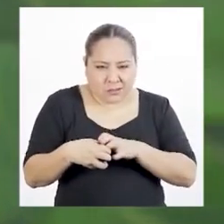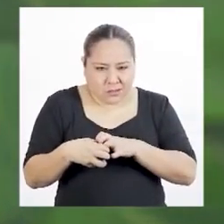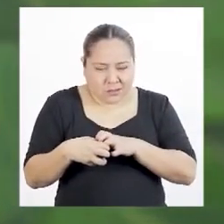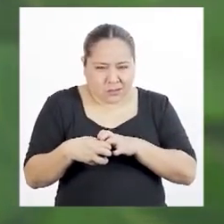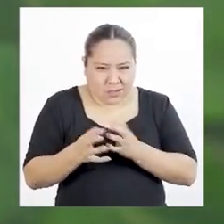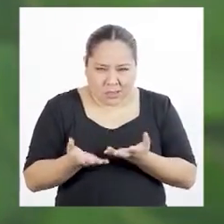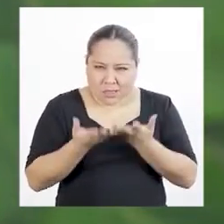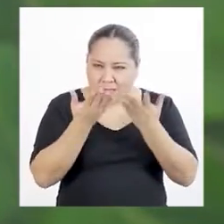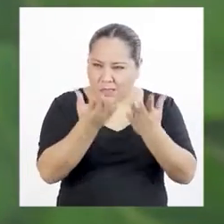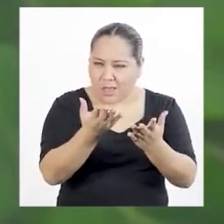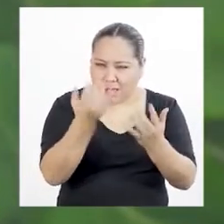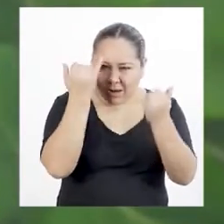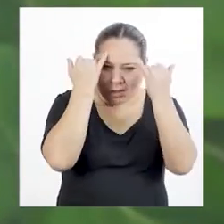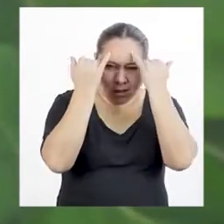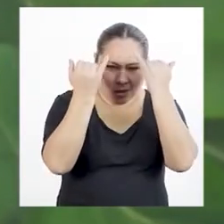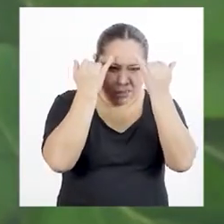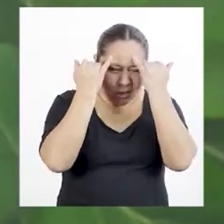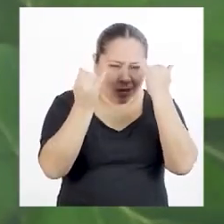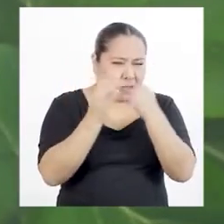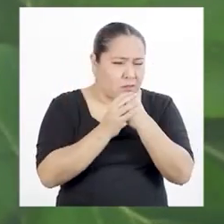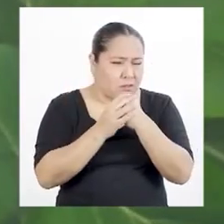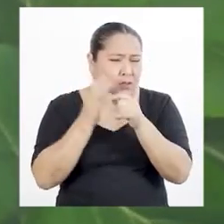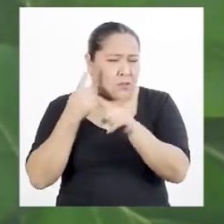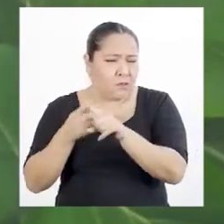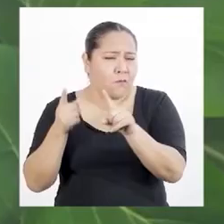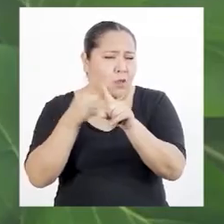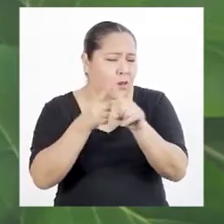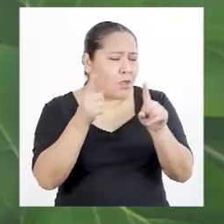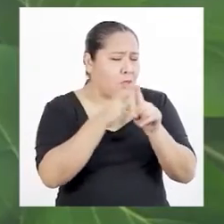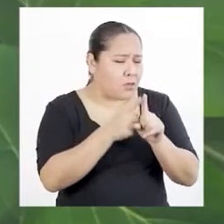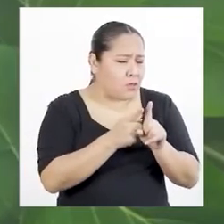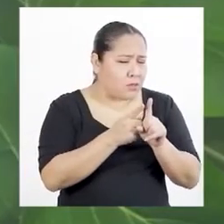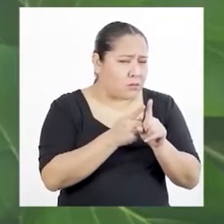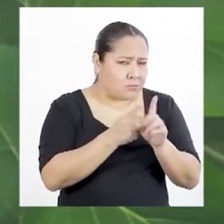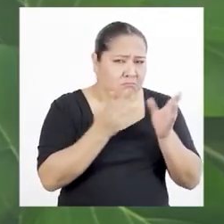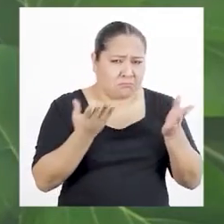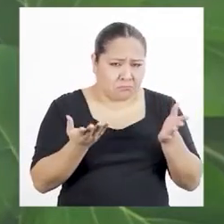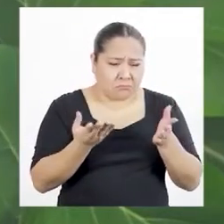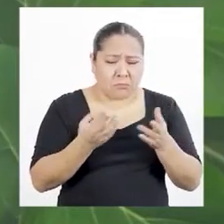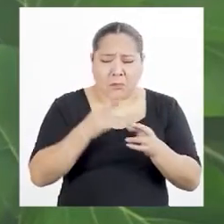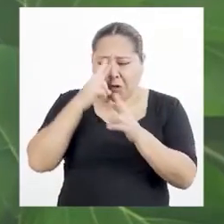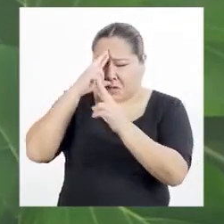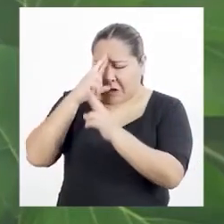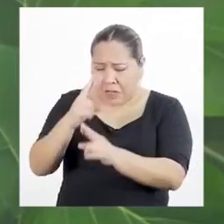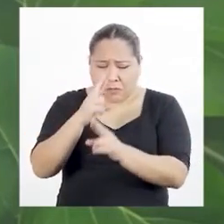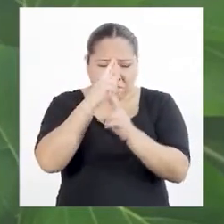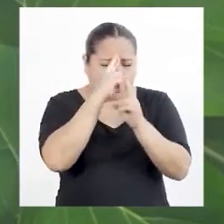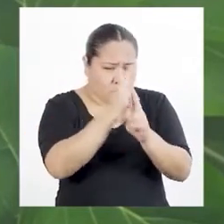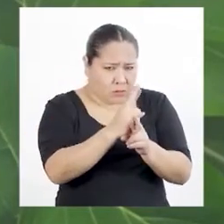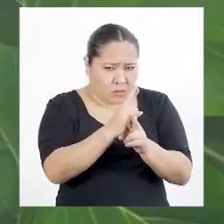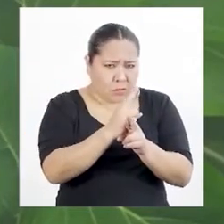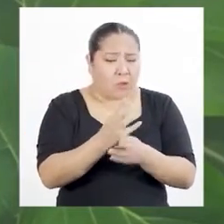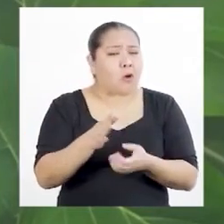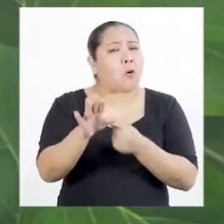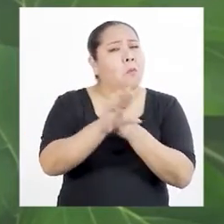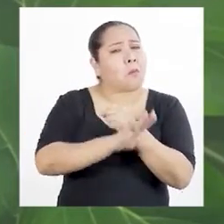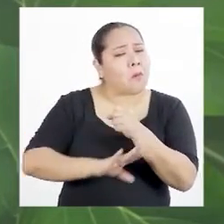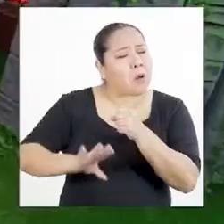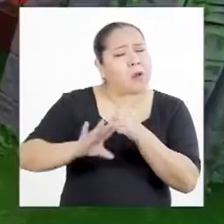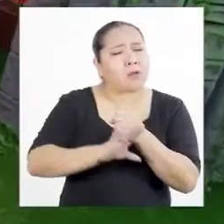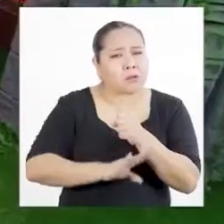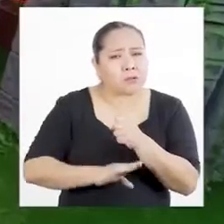Dar puntos de vista, aunque en desacuerdo estén, de manera respetuosa y con